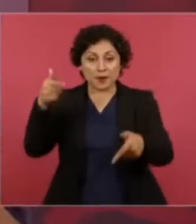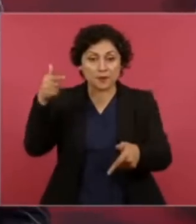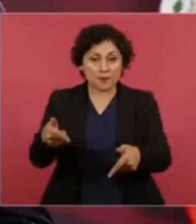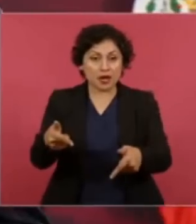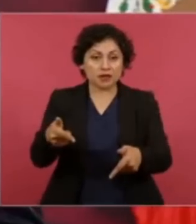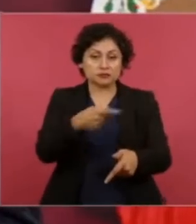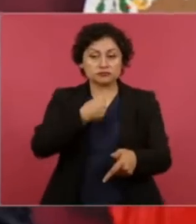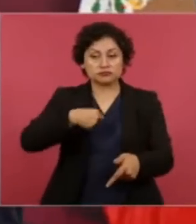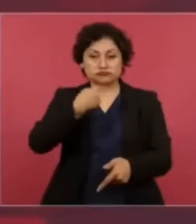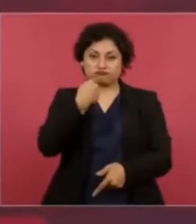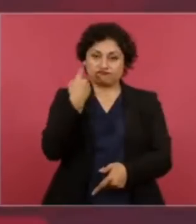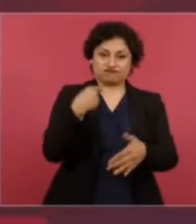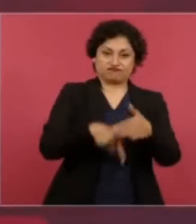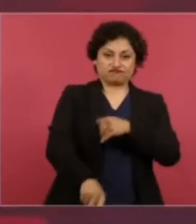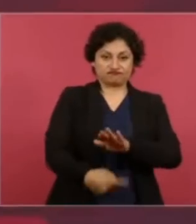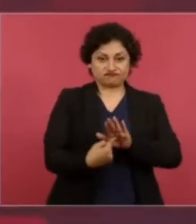este proceder